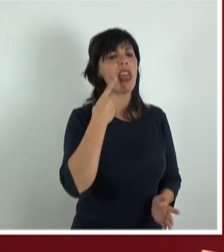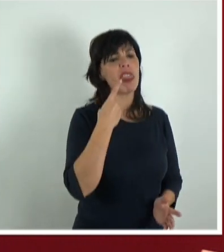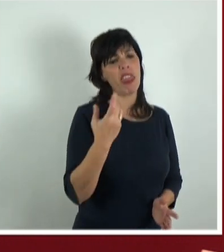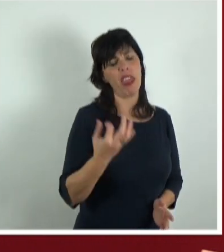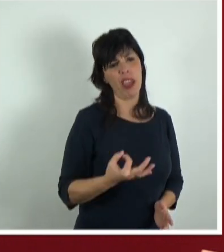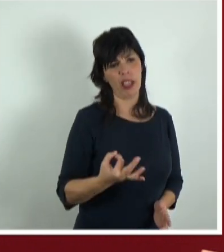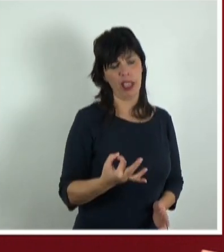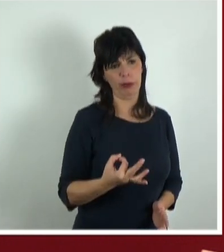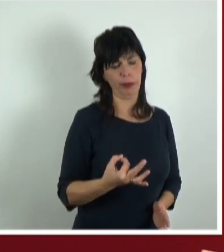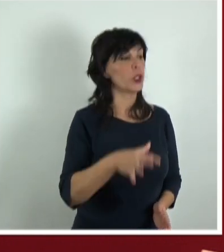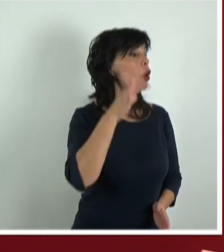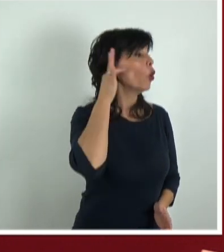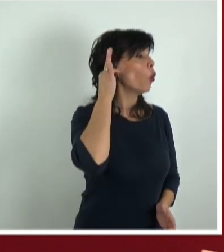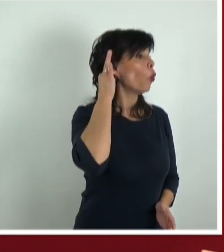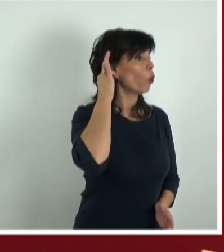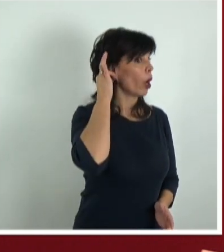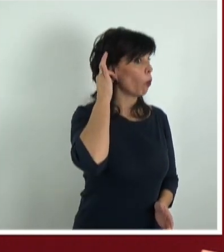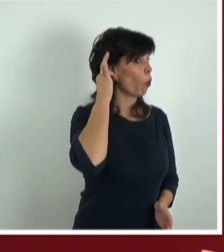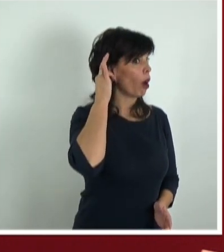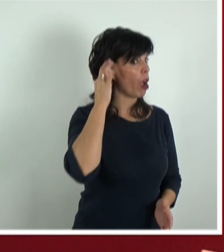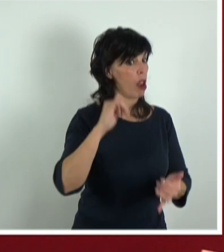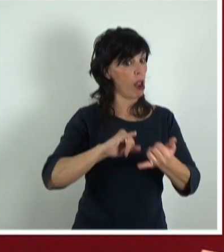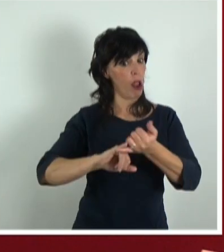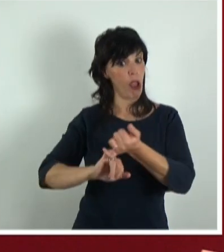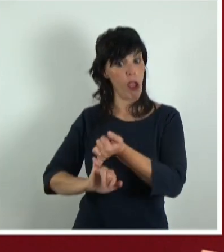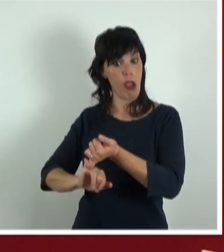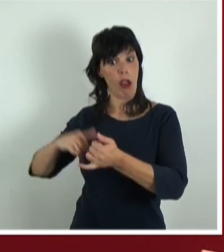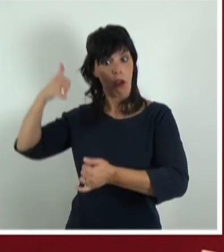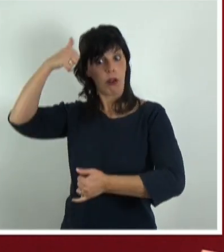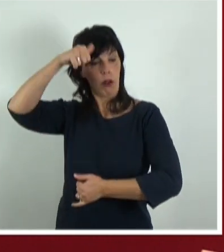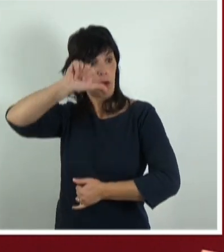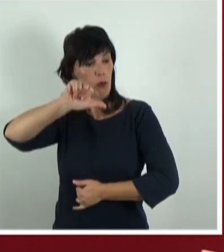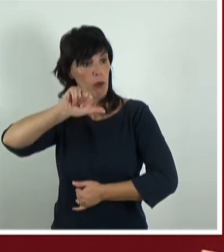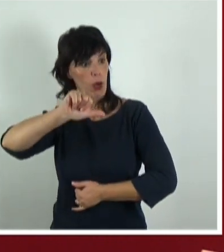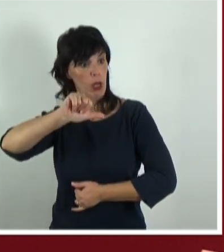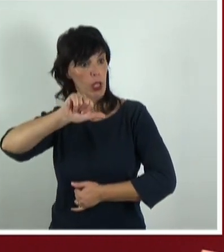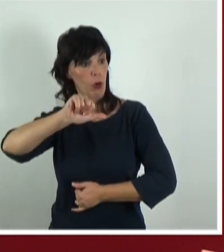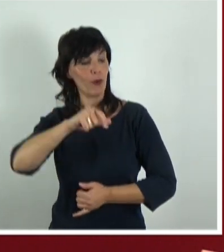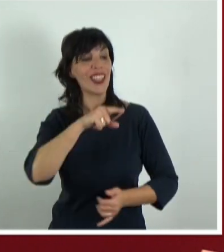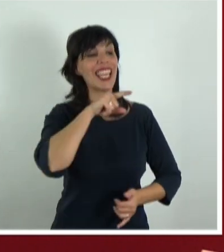casada está sujeta por la ley al marido mientras que este marido vive?